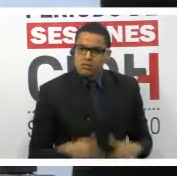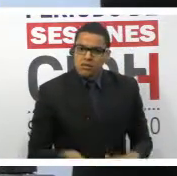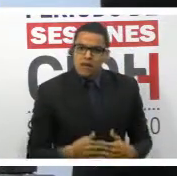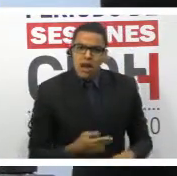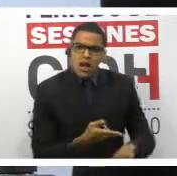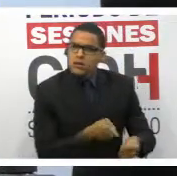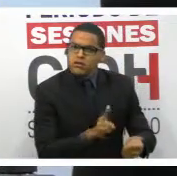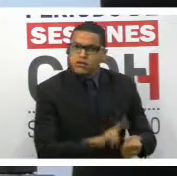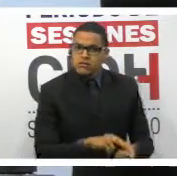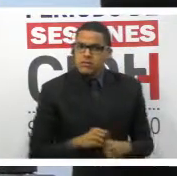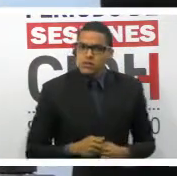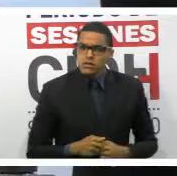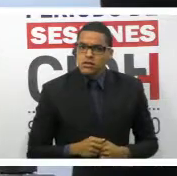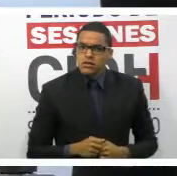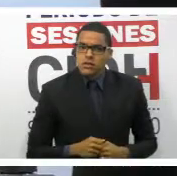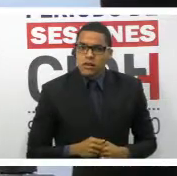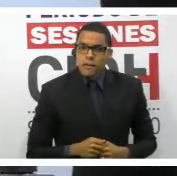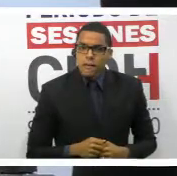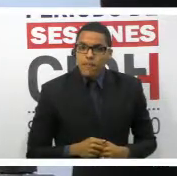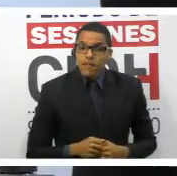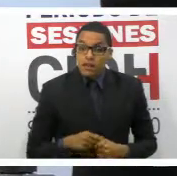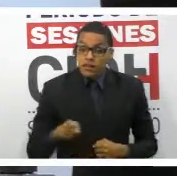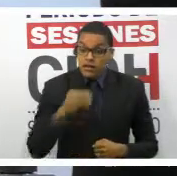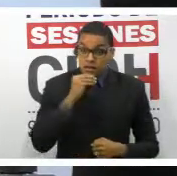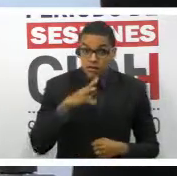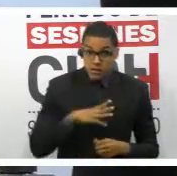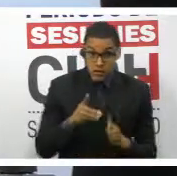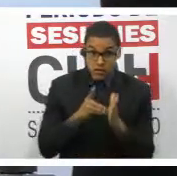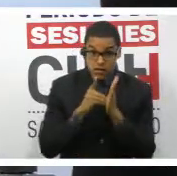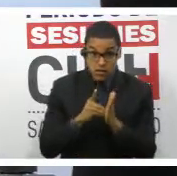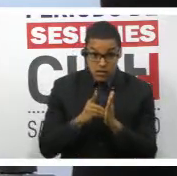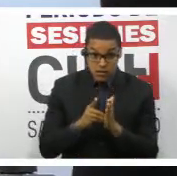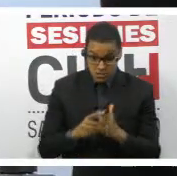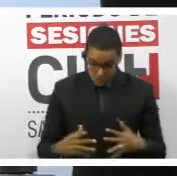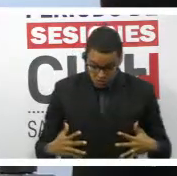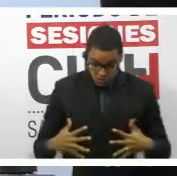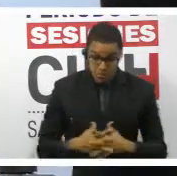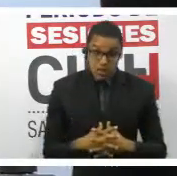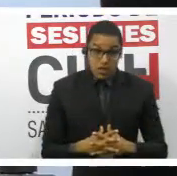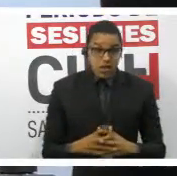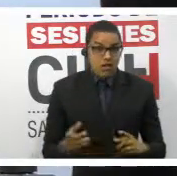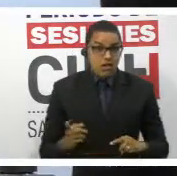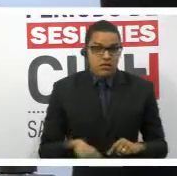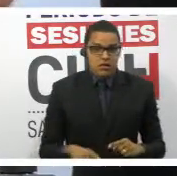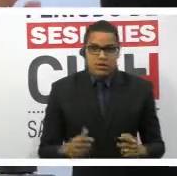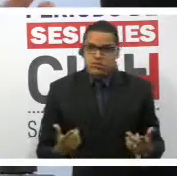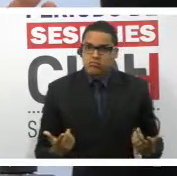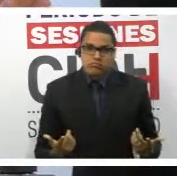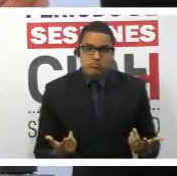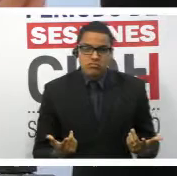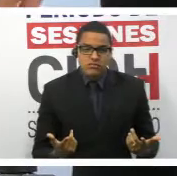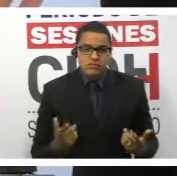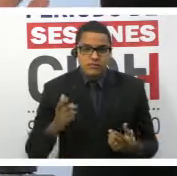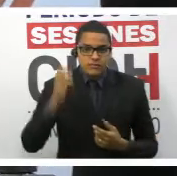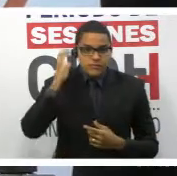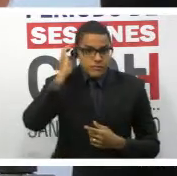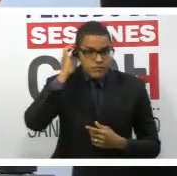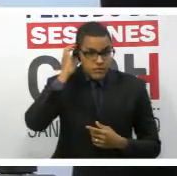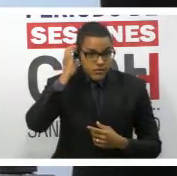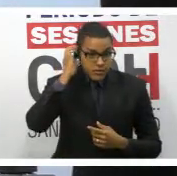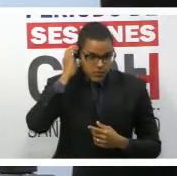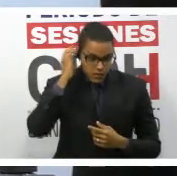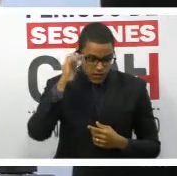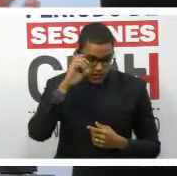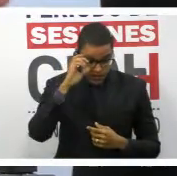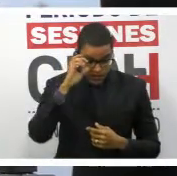embarazos y nos embaraza mos nos obligan a abortar y esta mujer una vez que ya pudo superar todos esos obstáculos